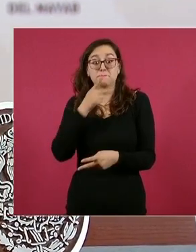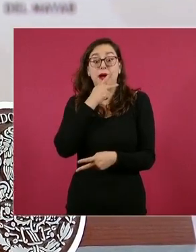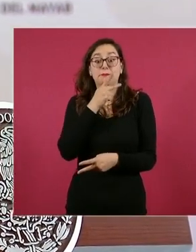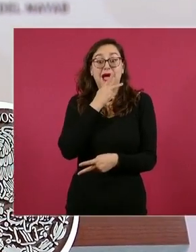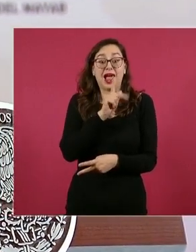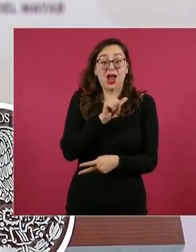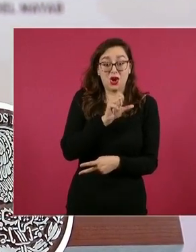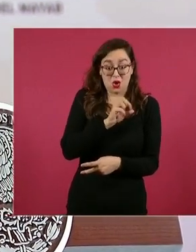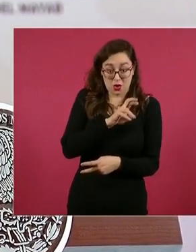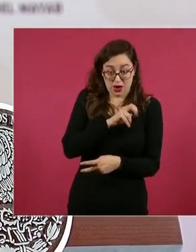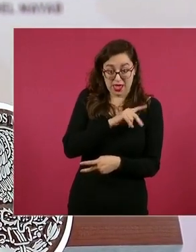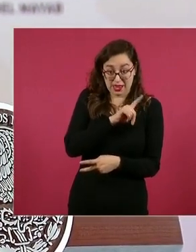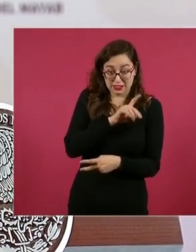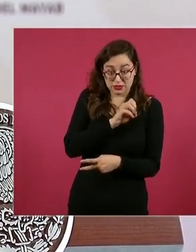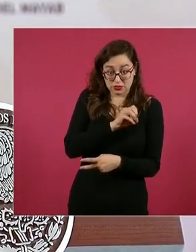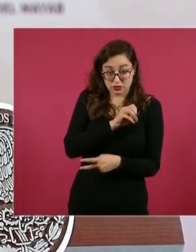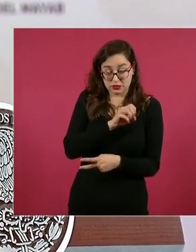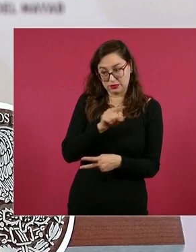Lorenzo